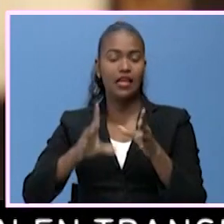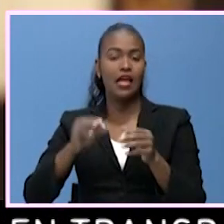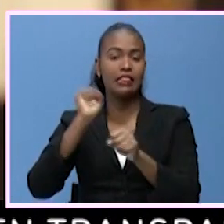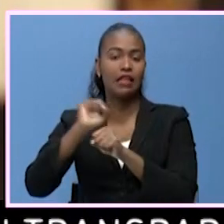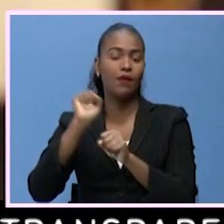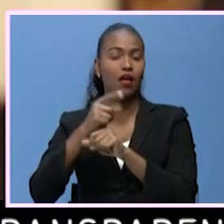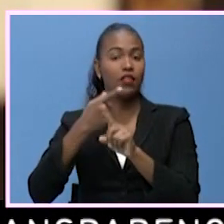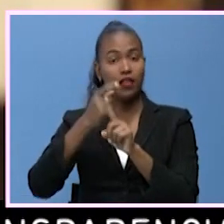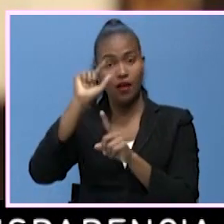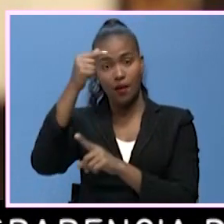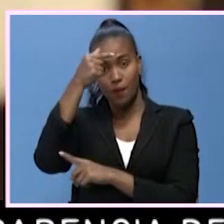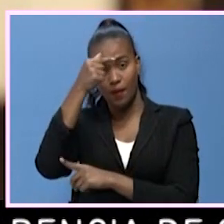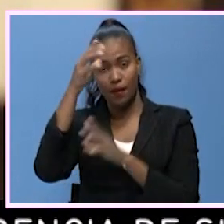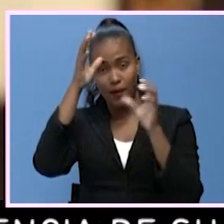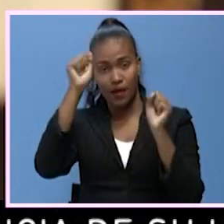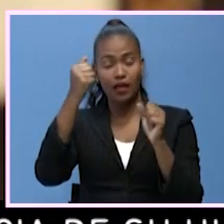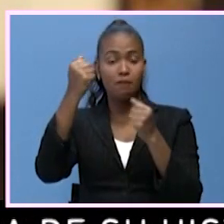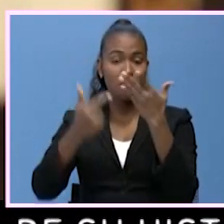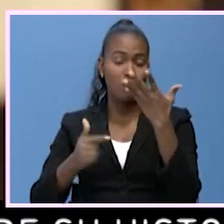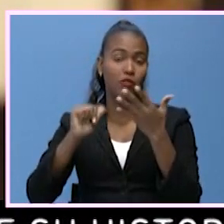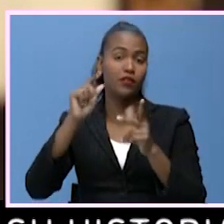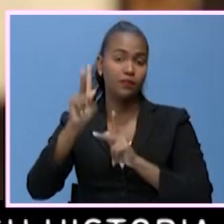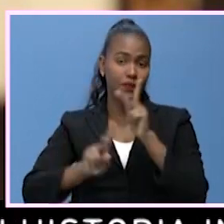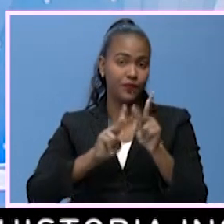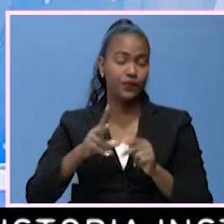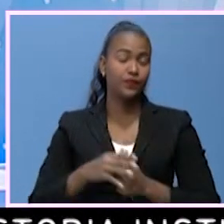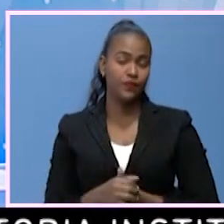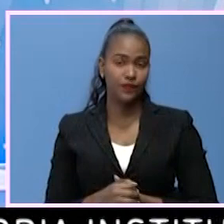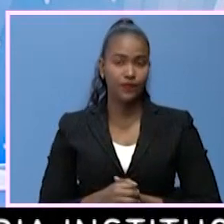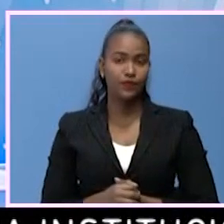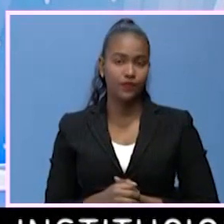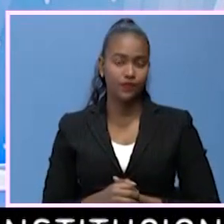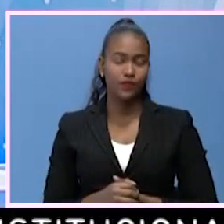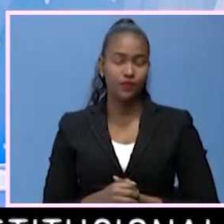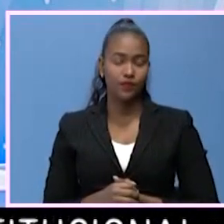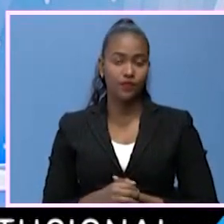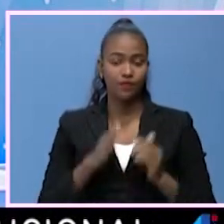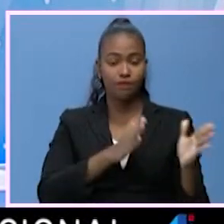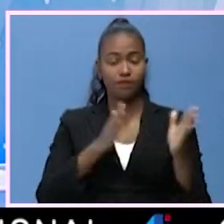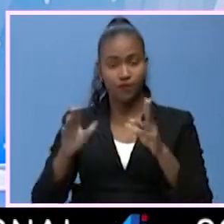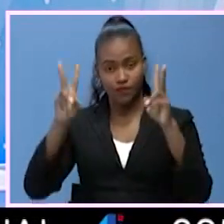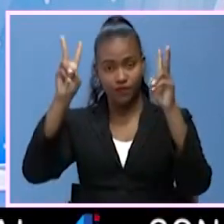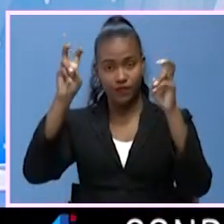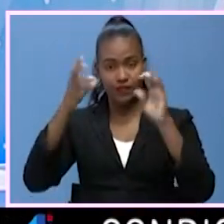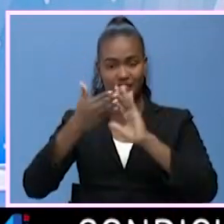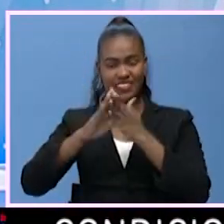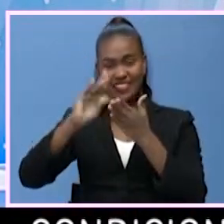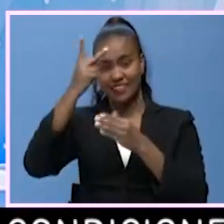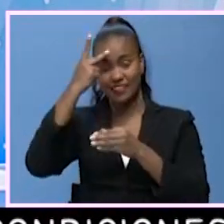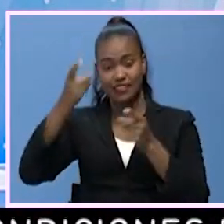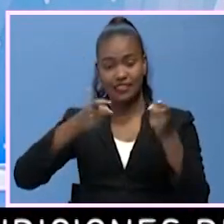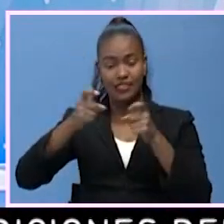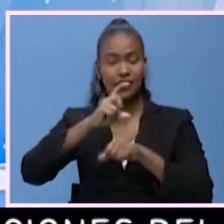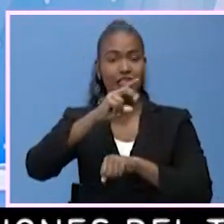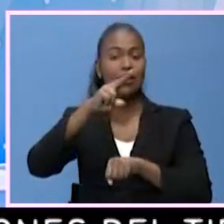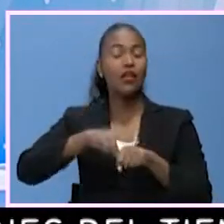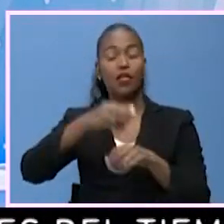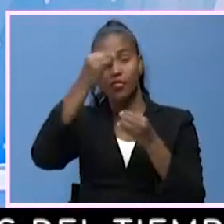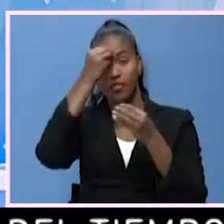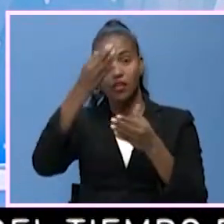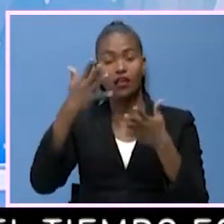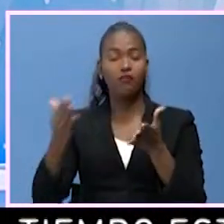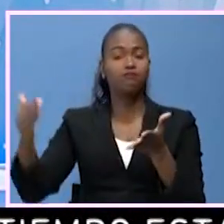de la presidencia, entre otras personalidades. En otro tema, la alcaldesa del Distrito Nacional informó que se